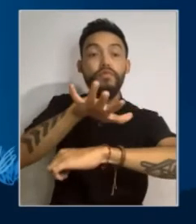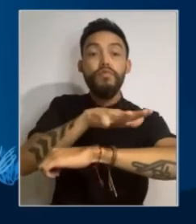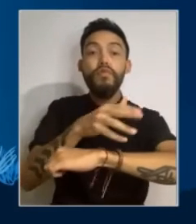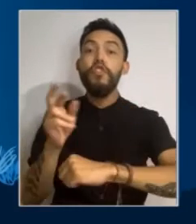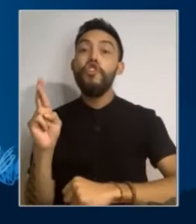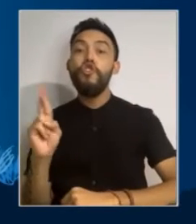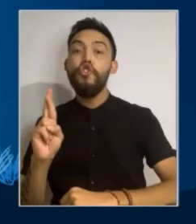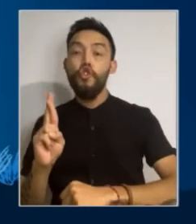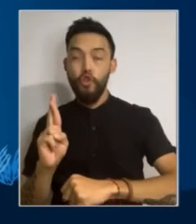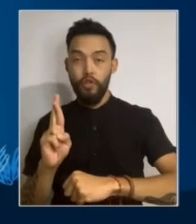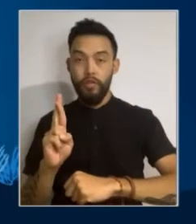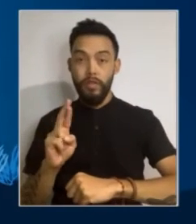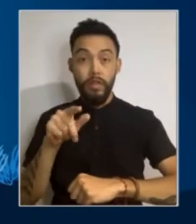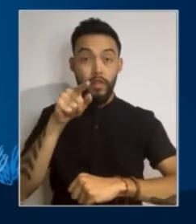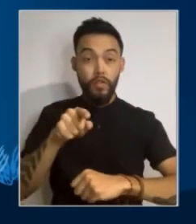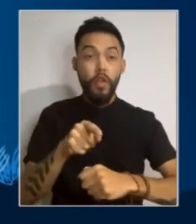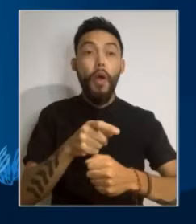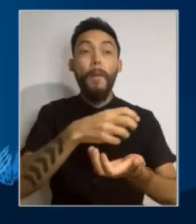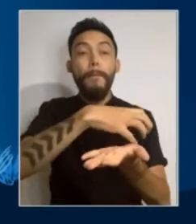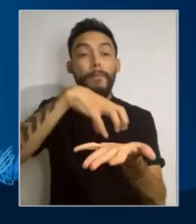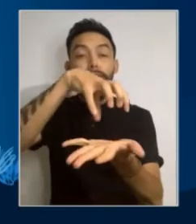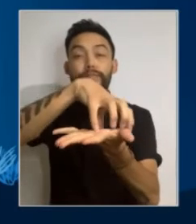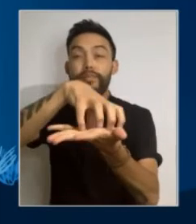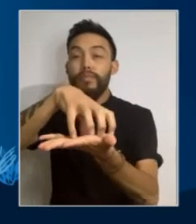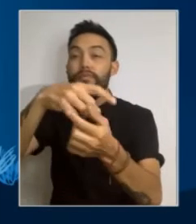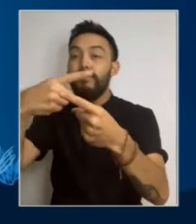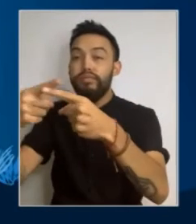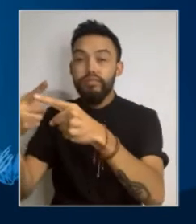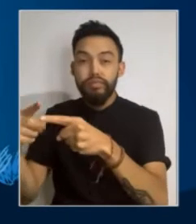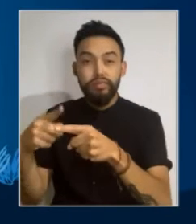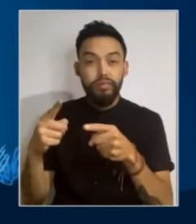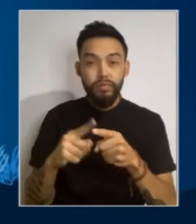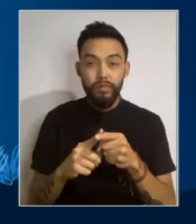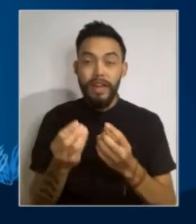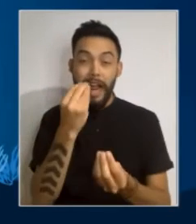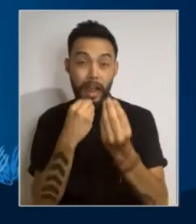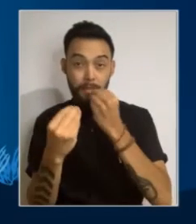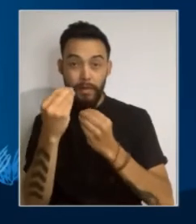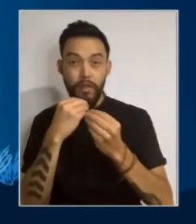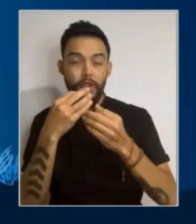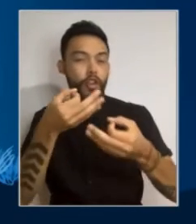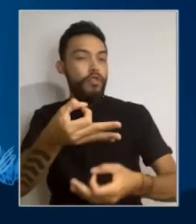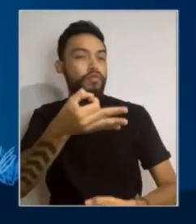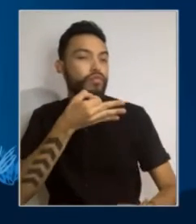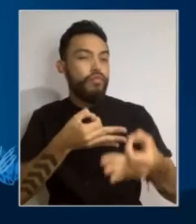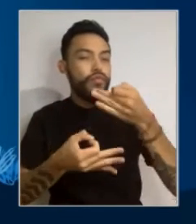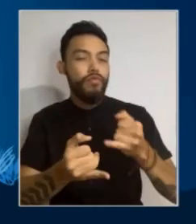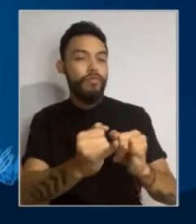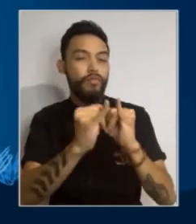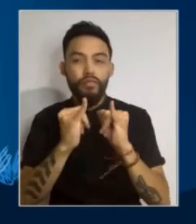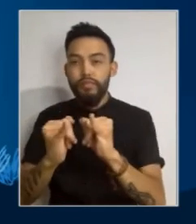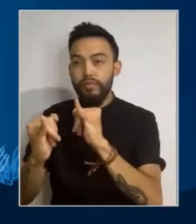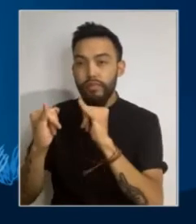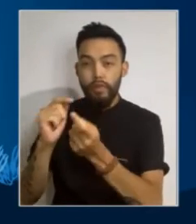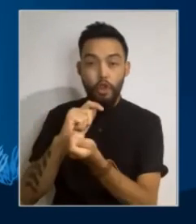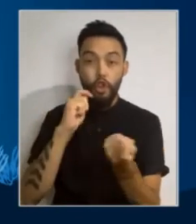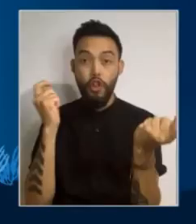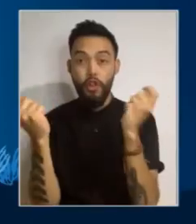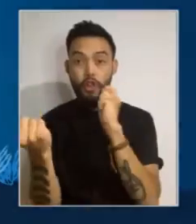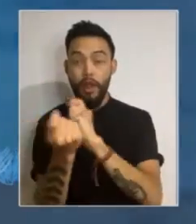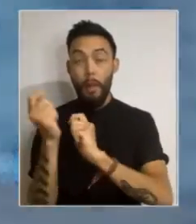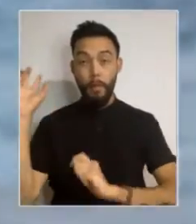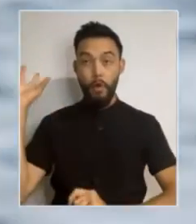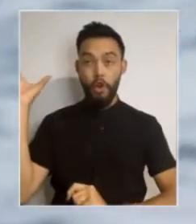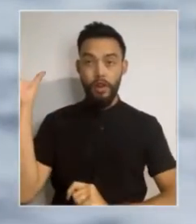saber de sus poblaciones, migraciones y alimentación nos entrega señales del estado de los ecosistemas y sus cambios a lo largo del